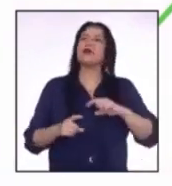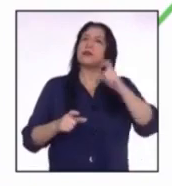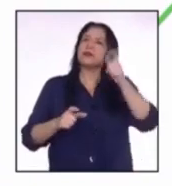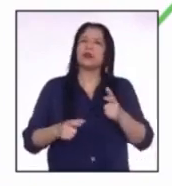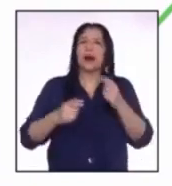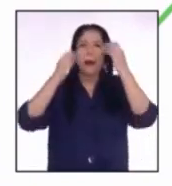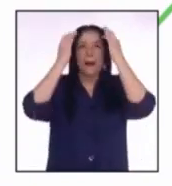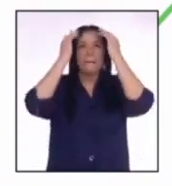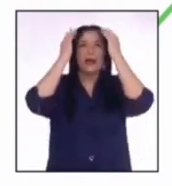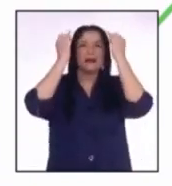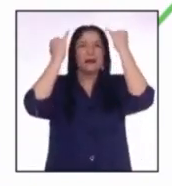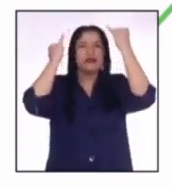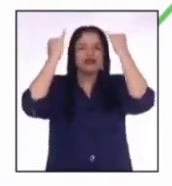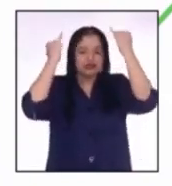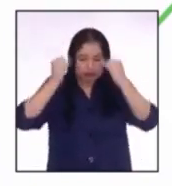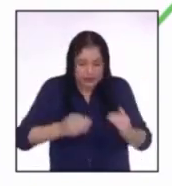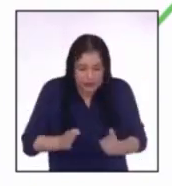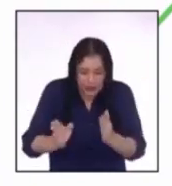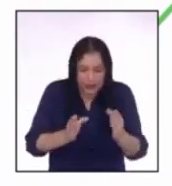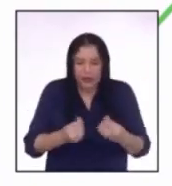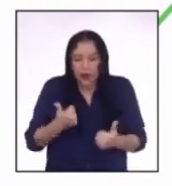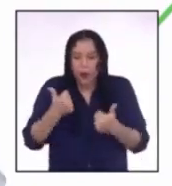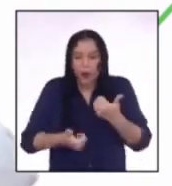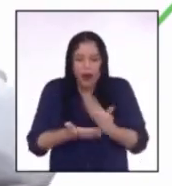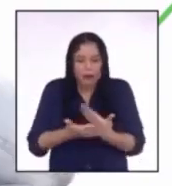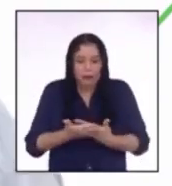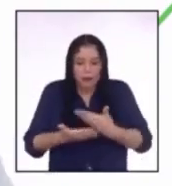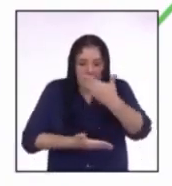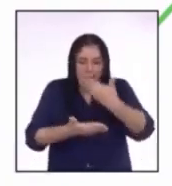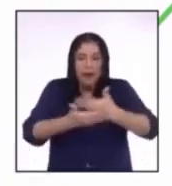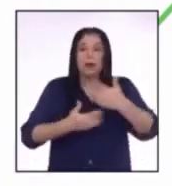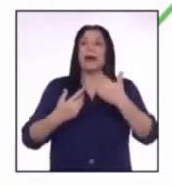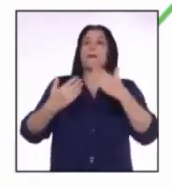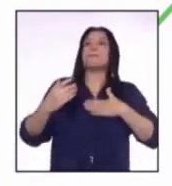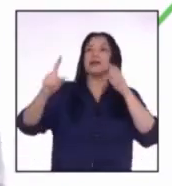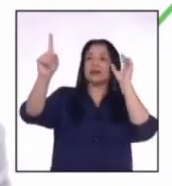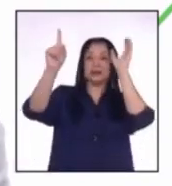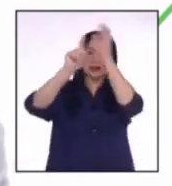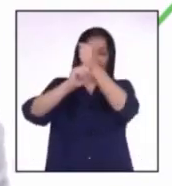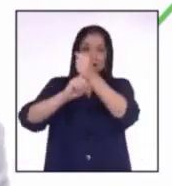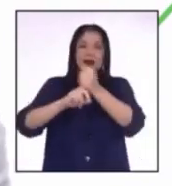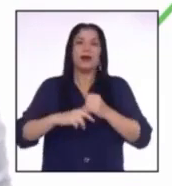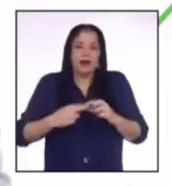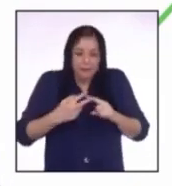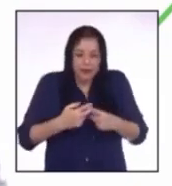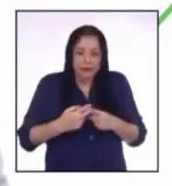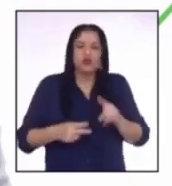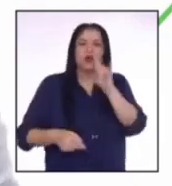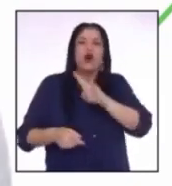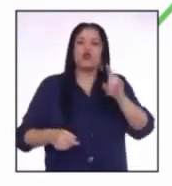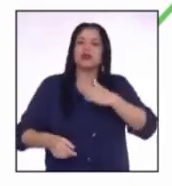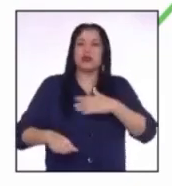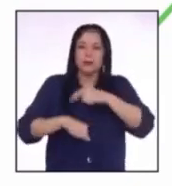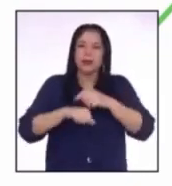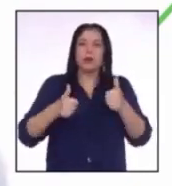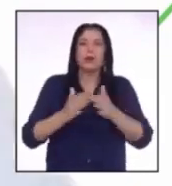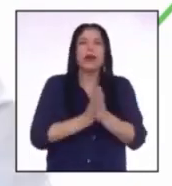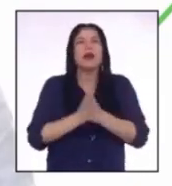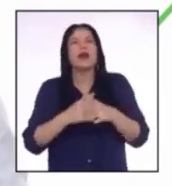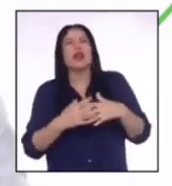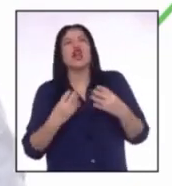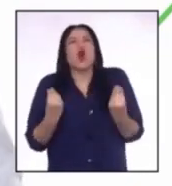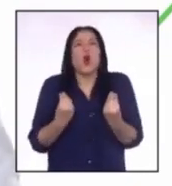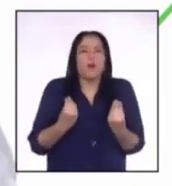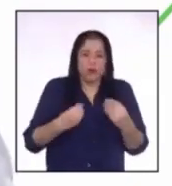estrategia para lograr nuestras metas empezamos a hacer el mejor uso posible de nuestro tiempo y energía para conseguir